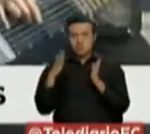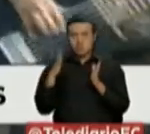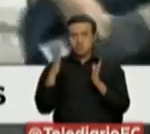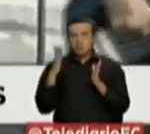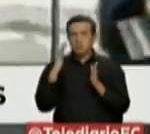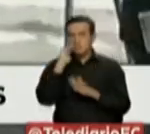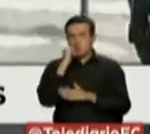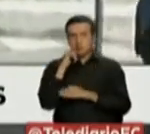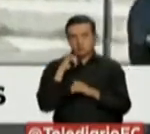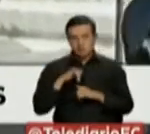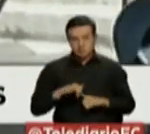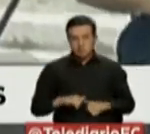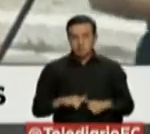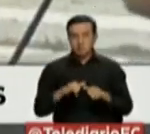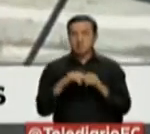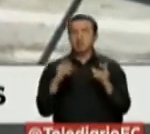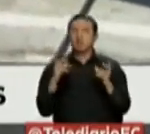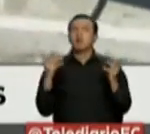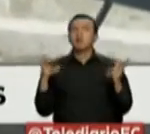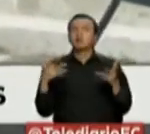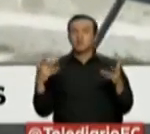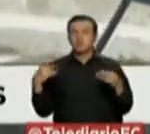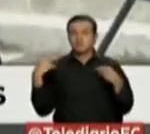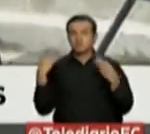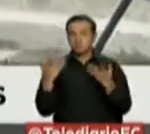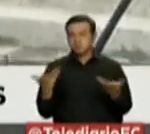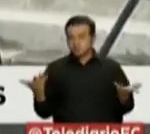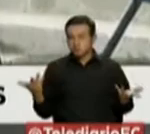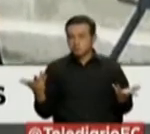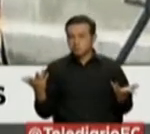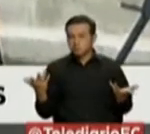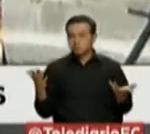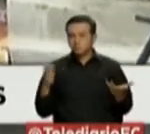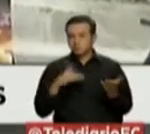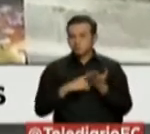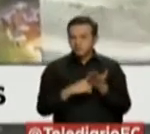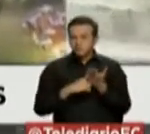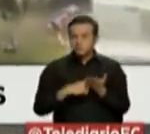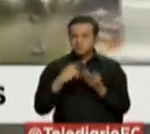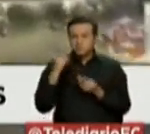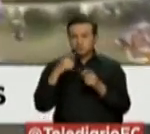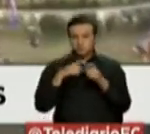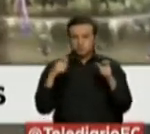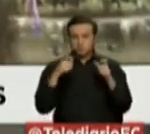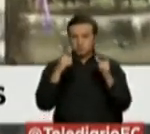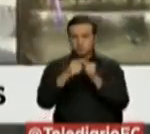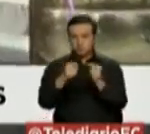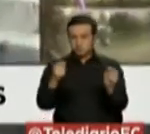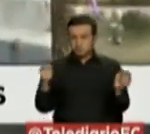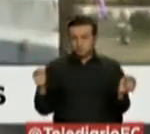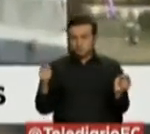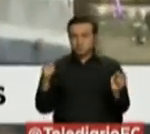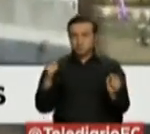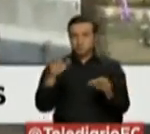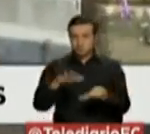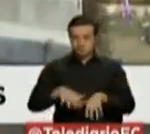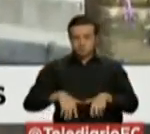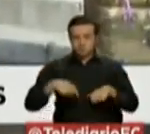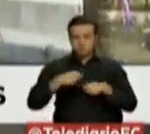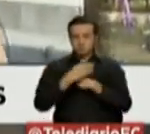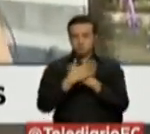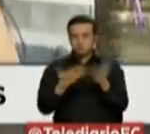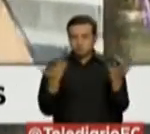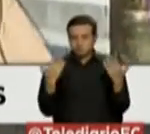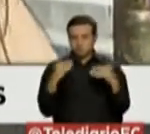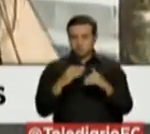concierto del día de mañana. Las entradas se van a entregar en los foros. y el día del concierto.